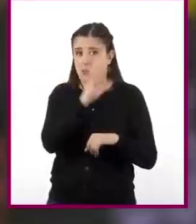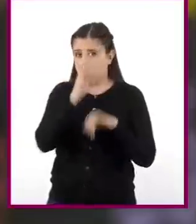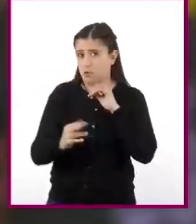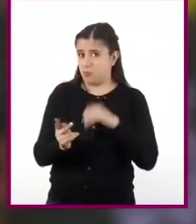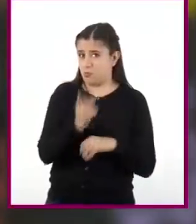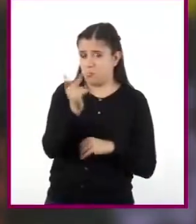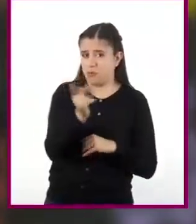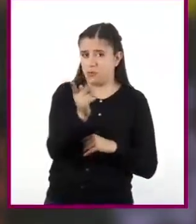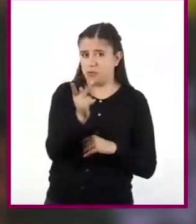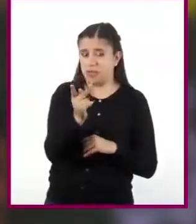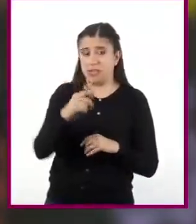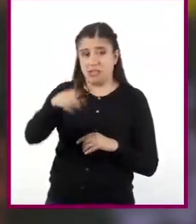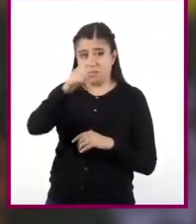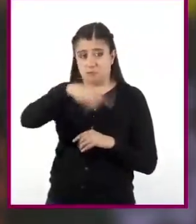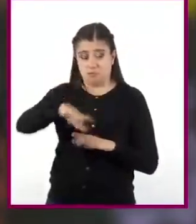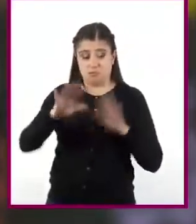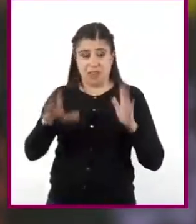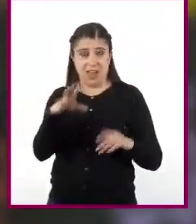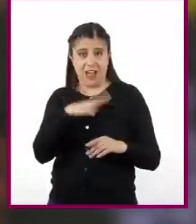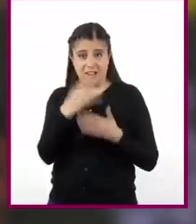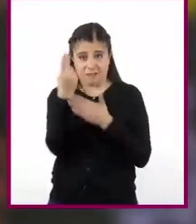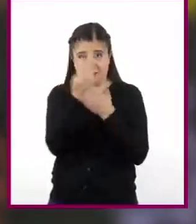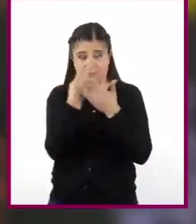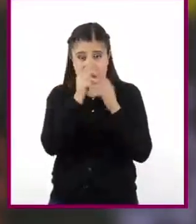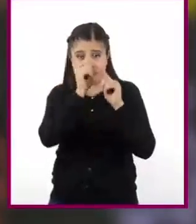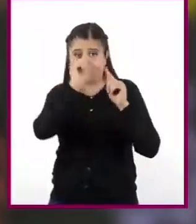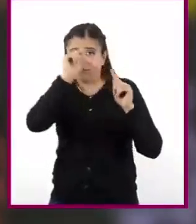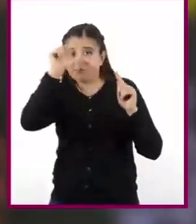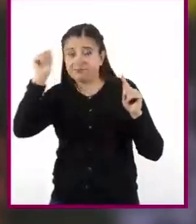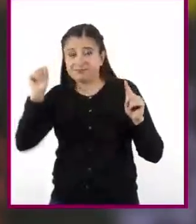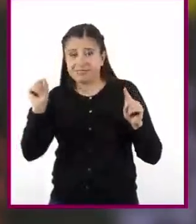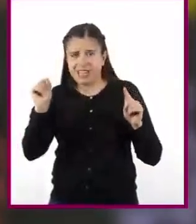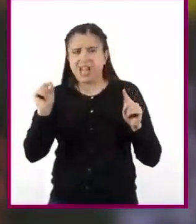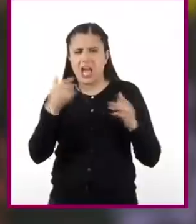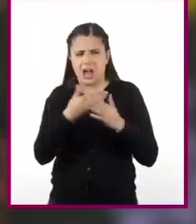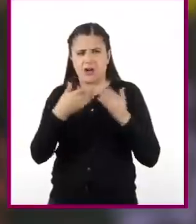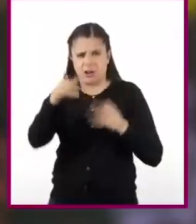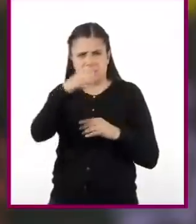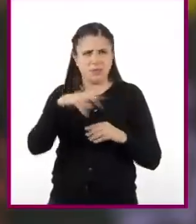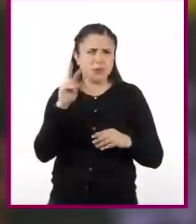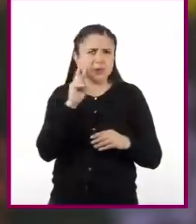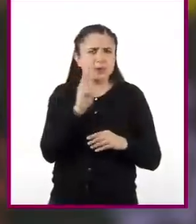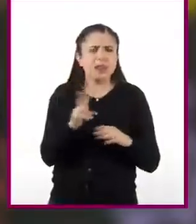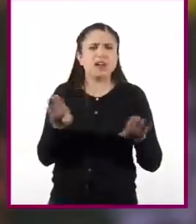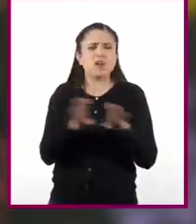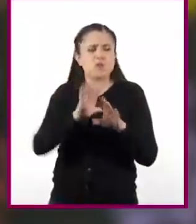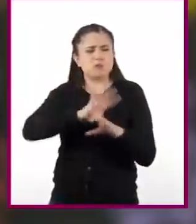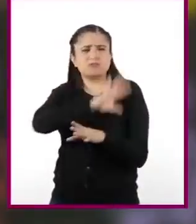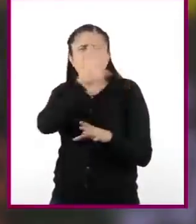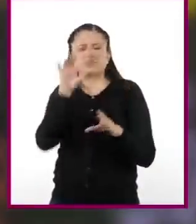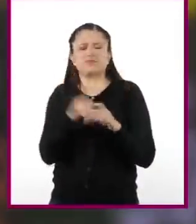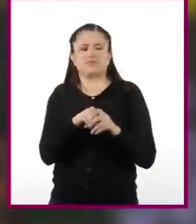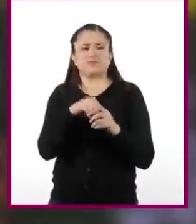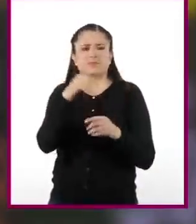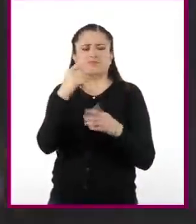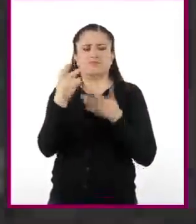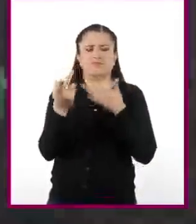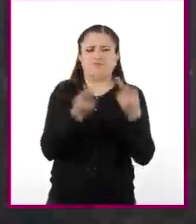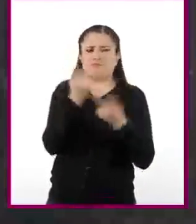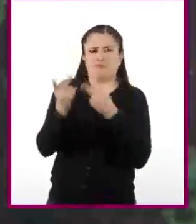cuestión. Ya que obtuvimos un polígono cerrado, observen que el área abarca la totalidad de los datos.